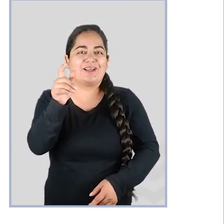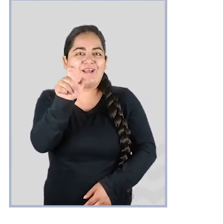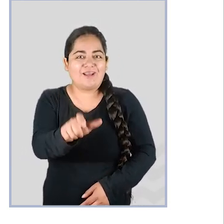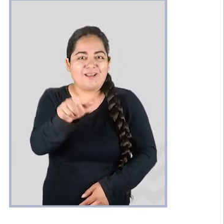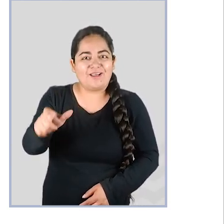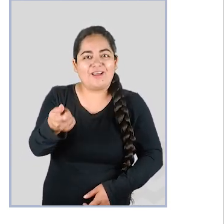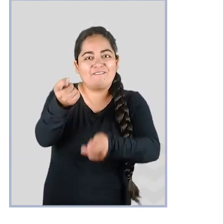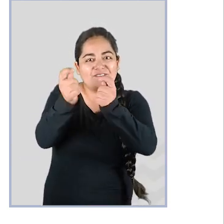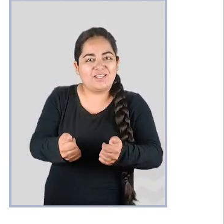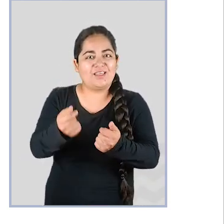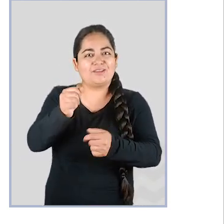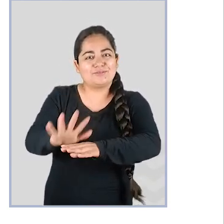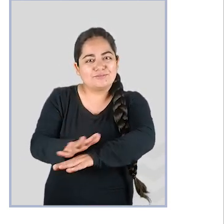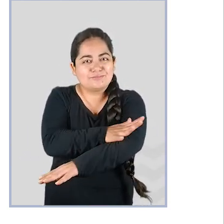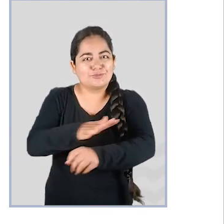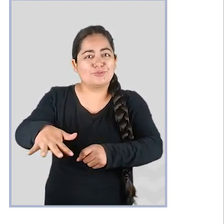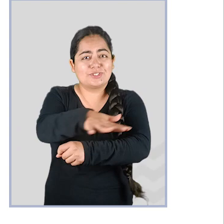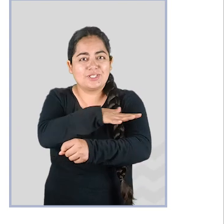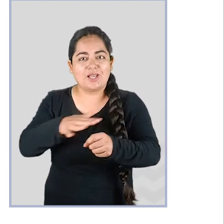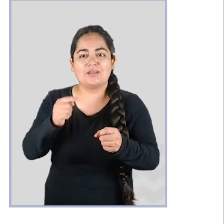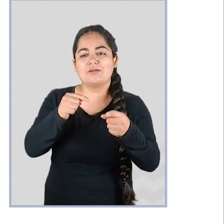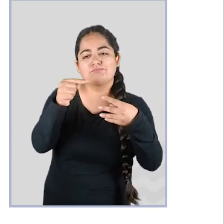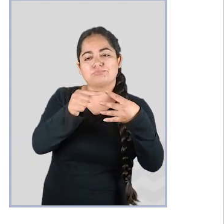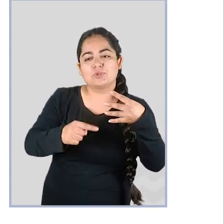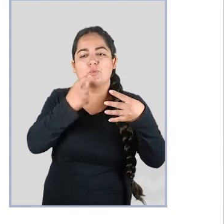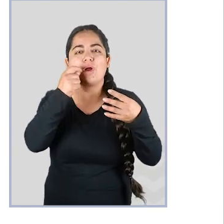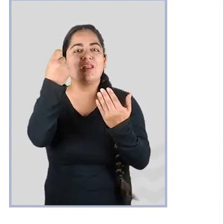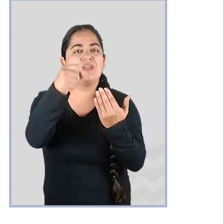son evaluadas en cada dimensión.